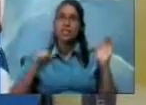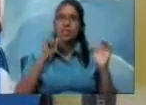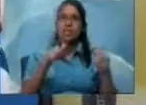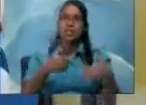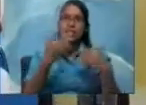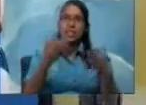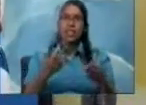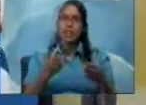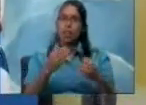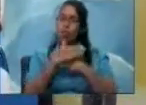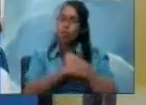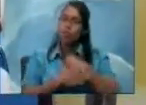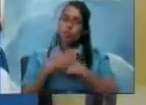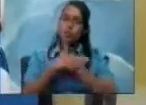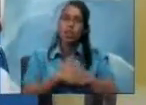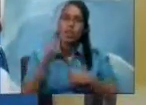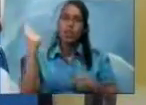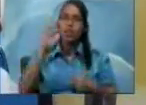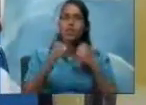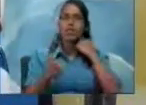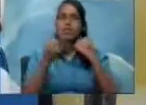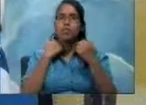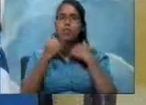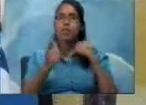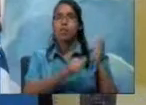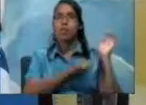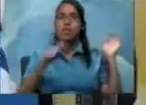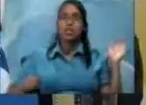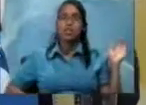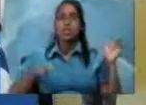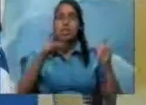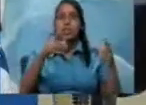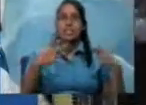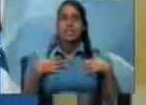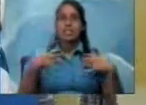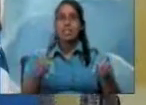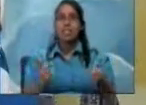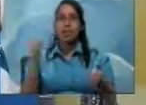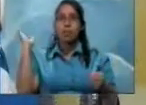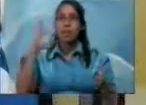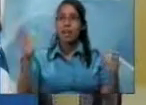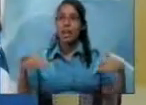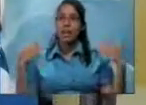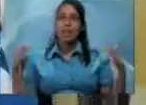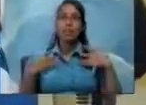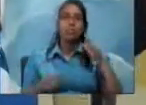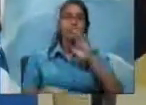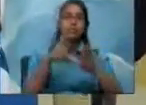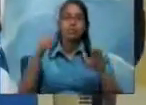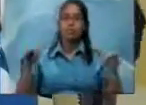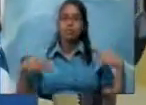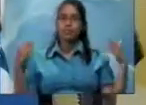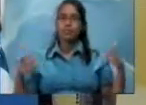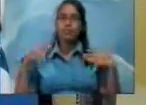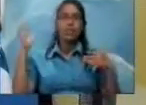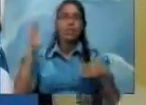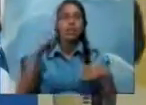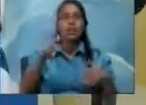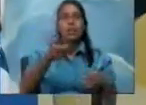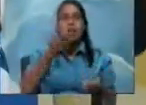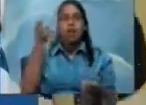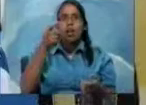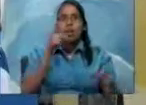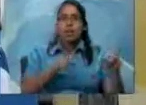le da Consuelo viene enfermo el señor le sana viene uno alegre se va más alegre viene uno aquí a buscar una